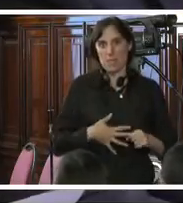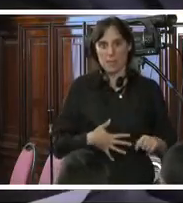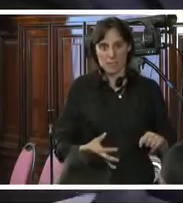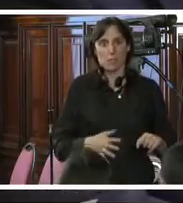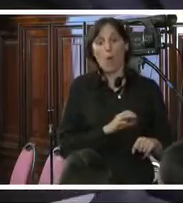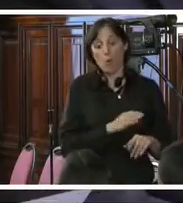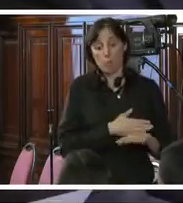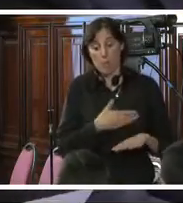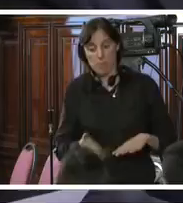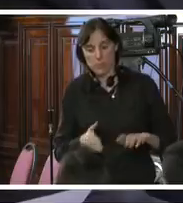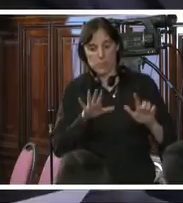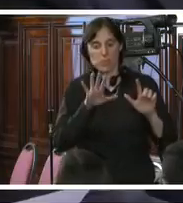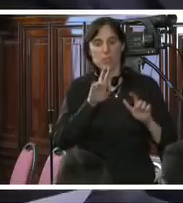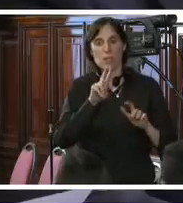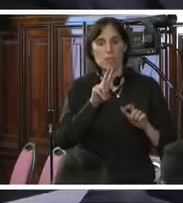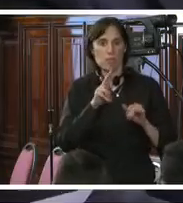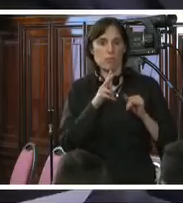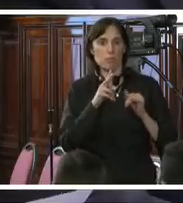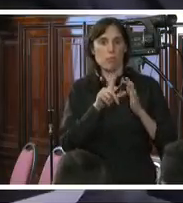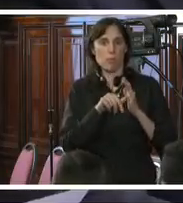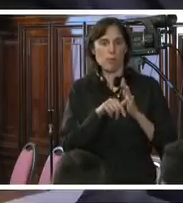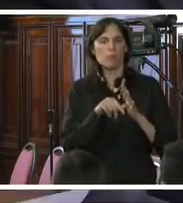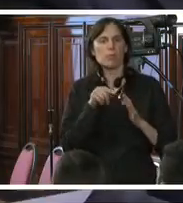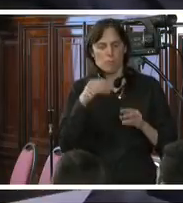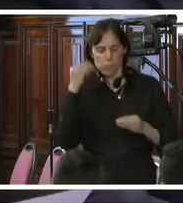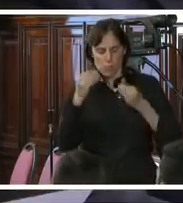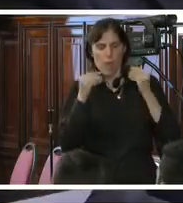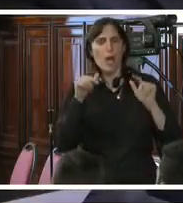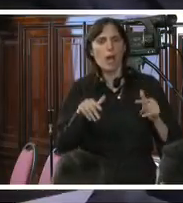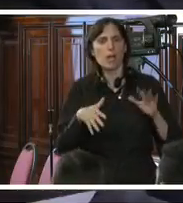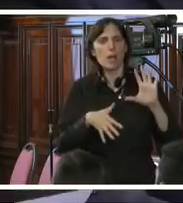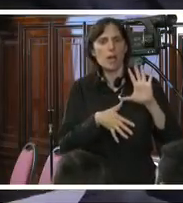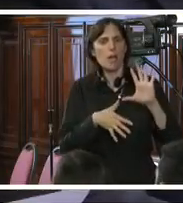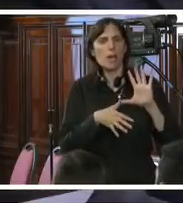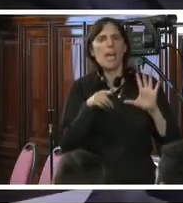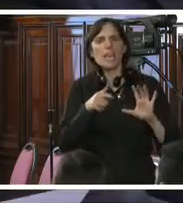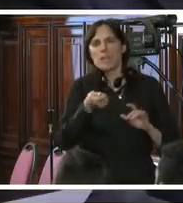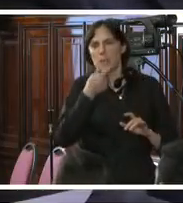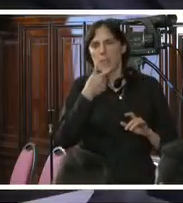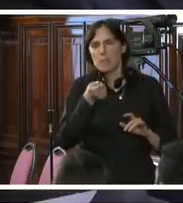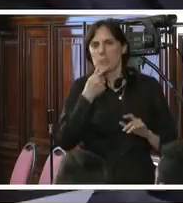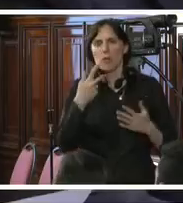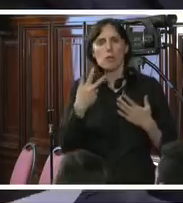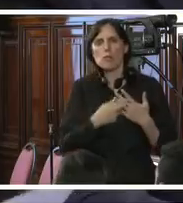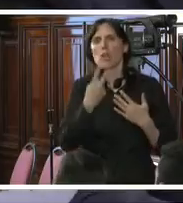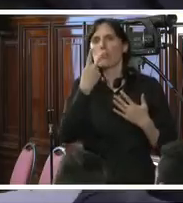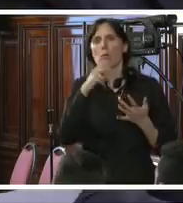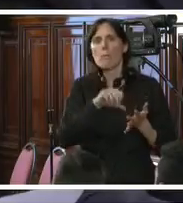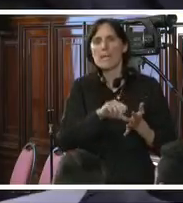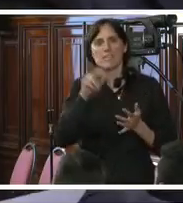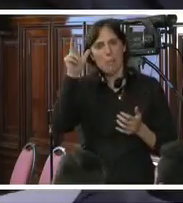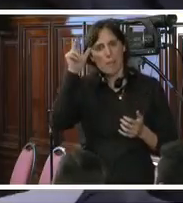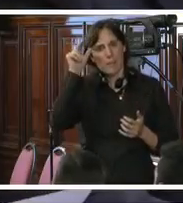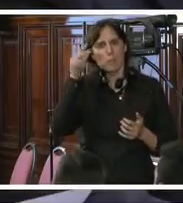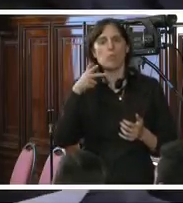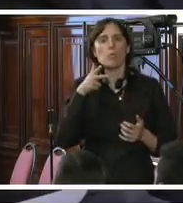sexuales. Al respecto, preocupa que en la región el acceso a este anticonceptivo está restringido en 2 países, Perú y